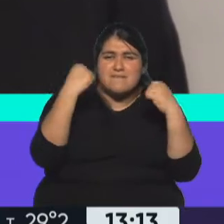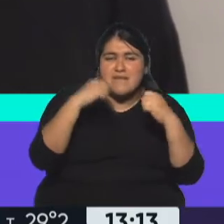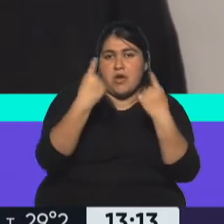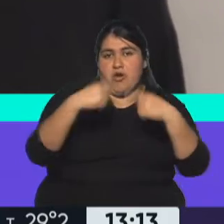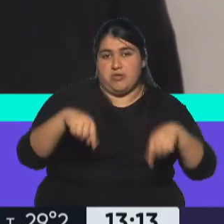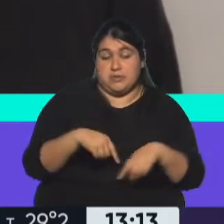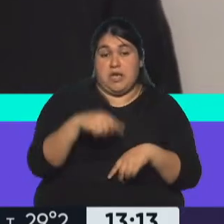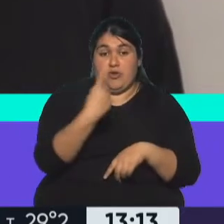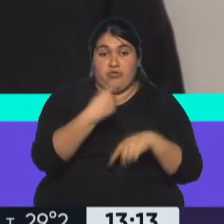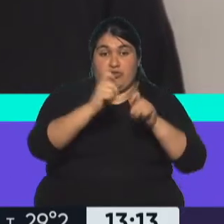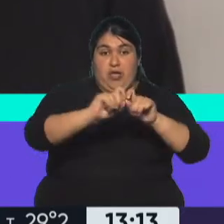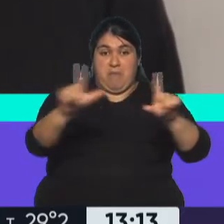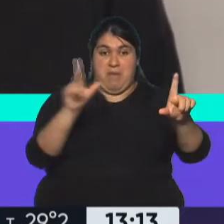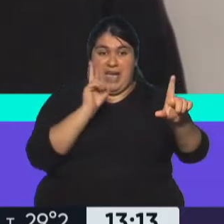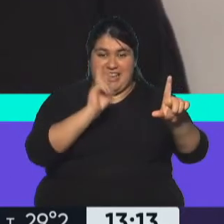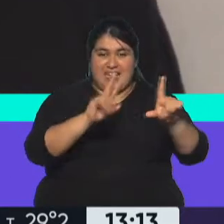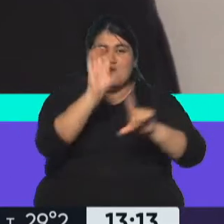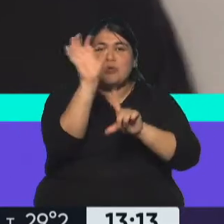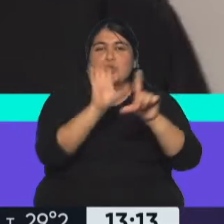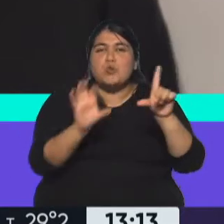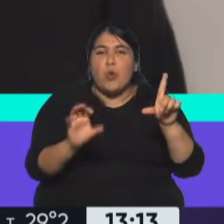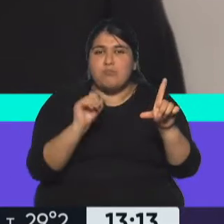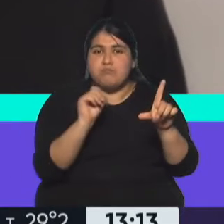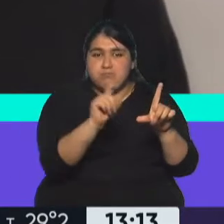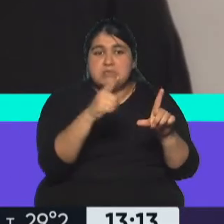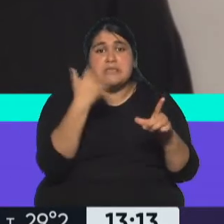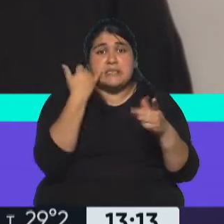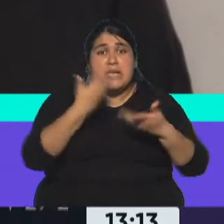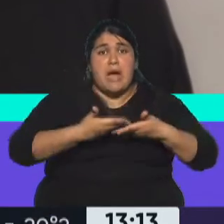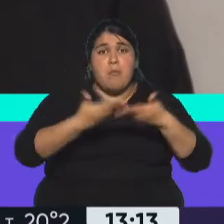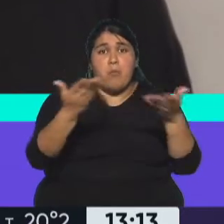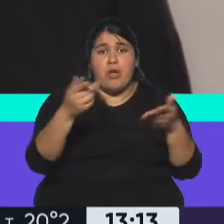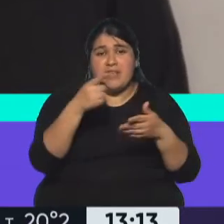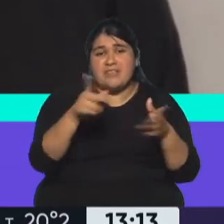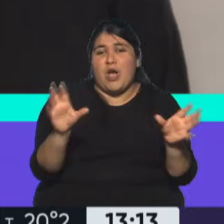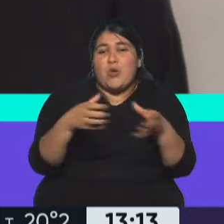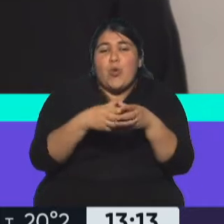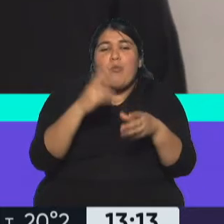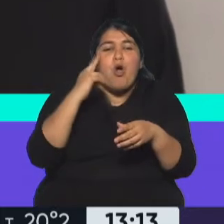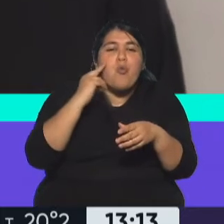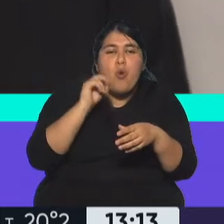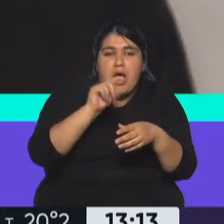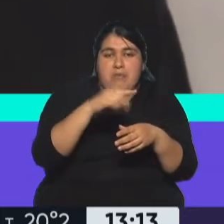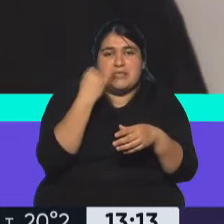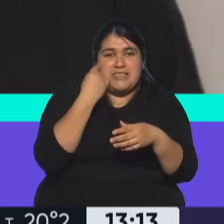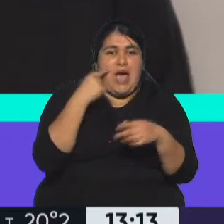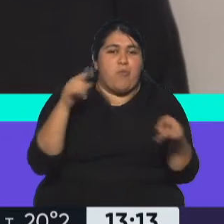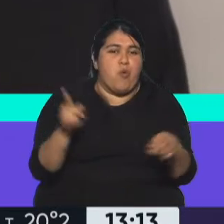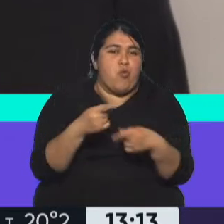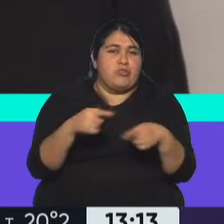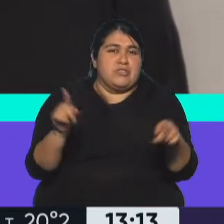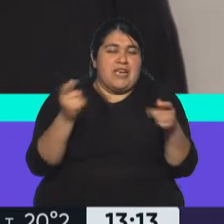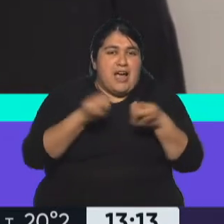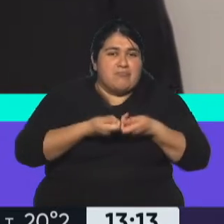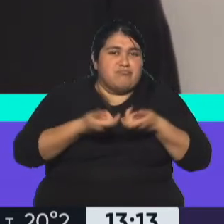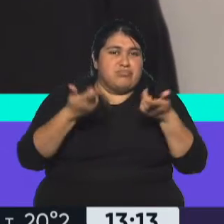estamos viendo imágenes de Zoom, la versión que hicieron y que ya tienen en las redes como Conjunto 9, dándola a conocer como un preludio de lo